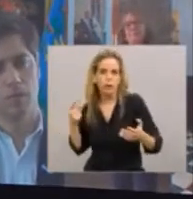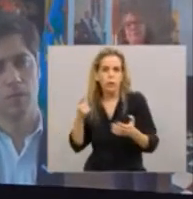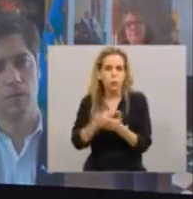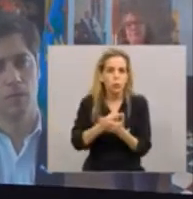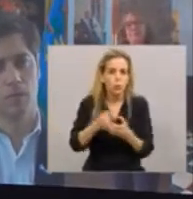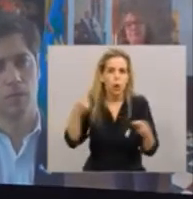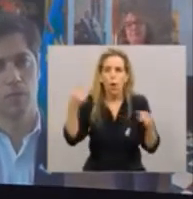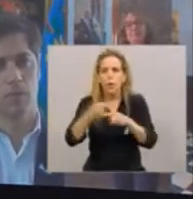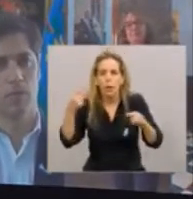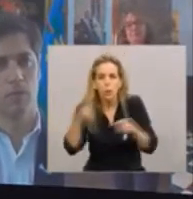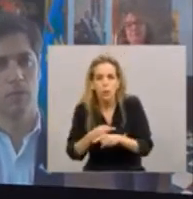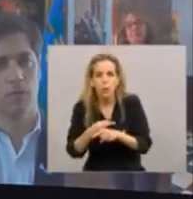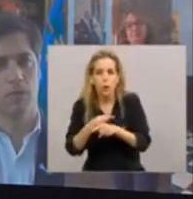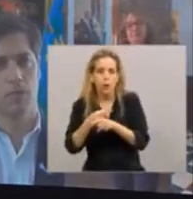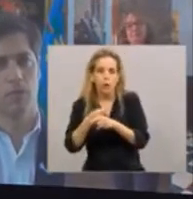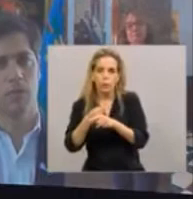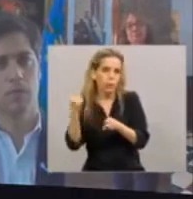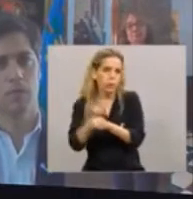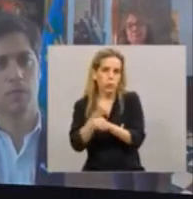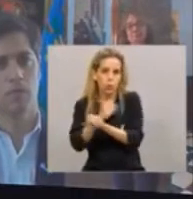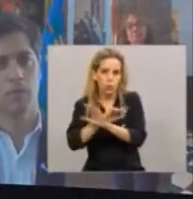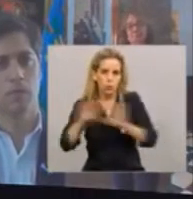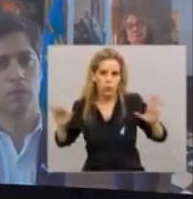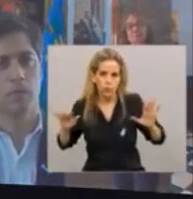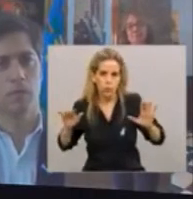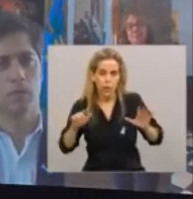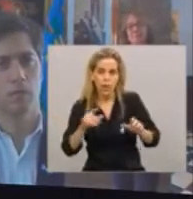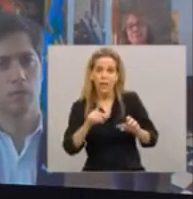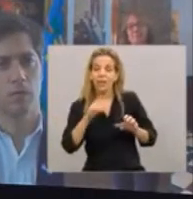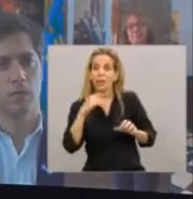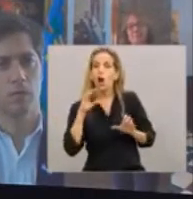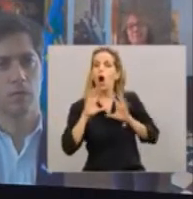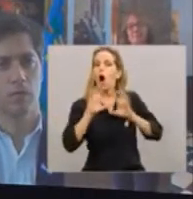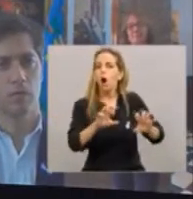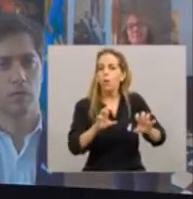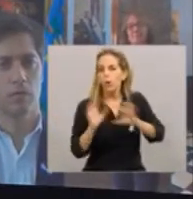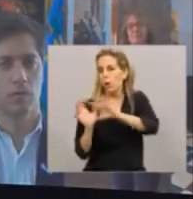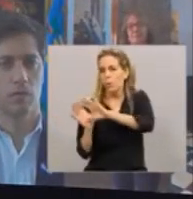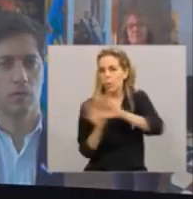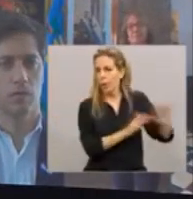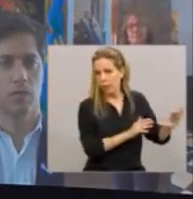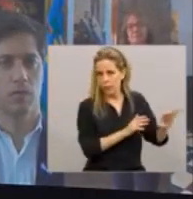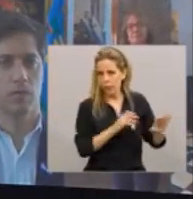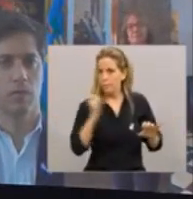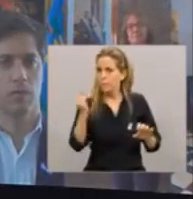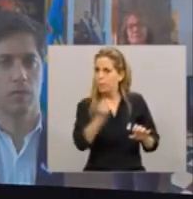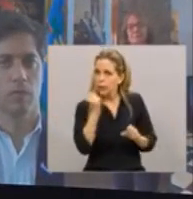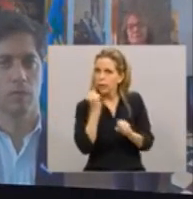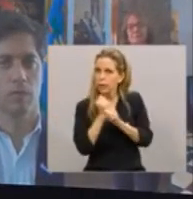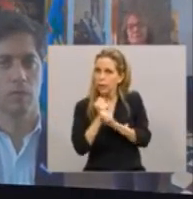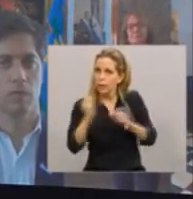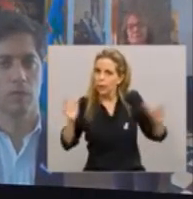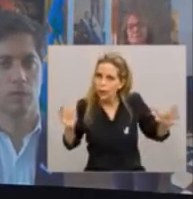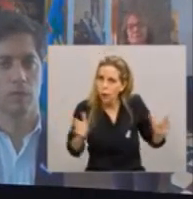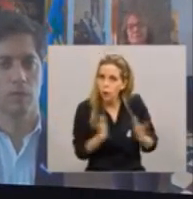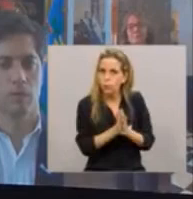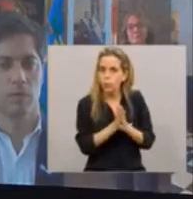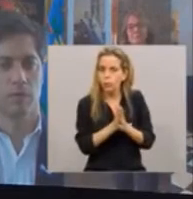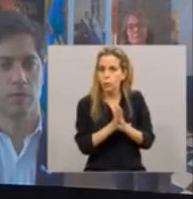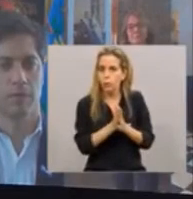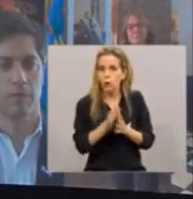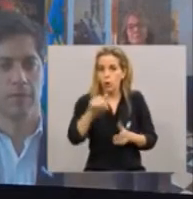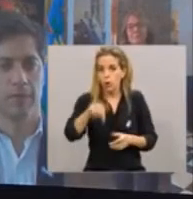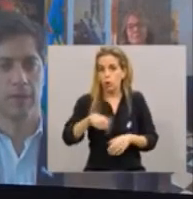y fundamentalmente teniendo al odio como común denominador yo viene acá a